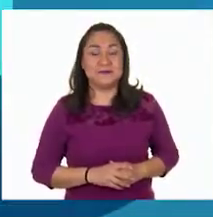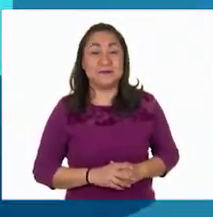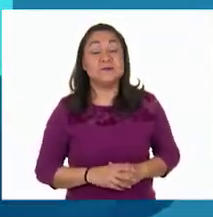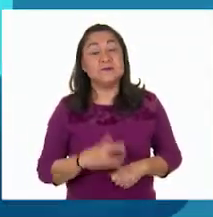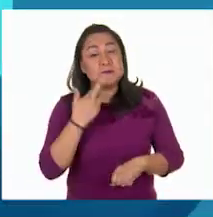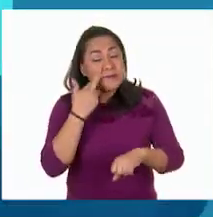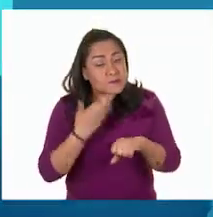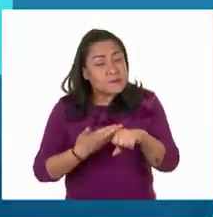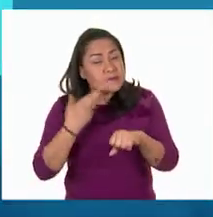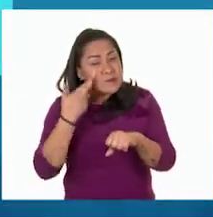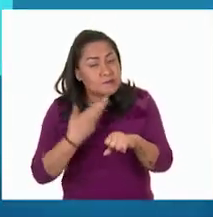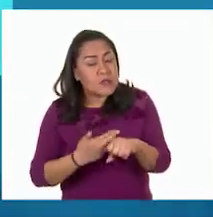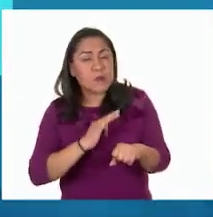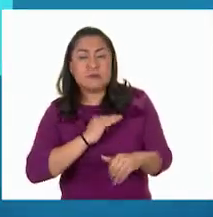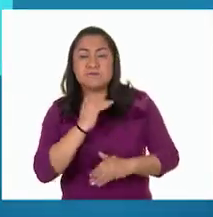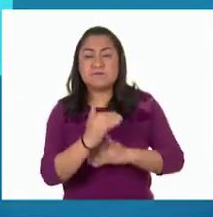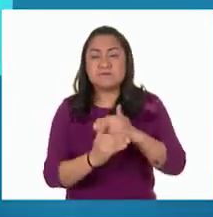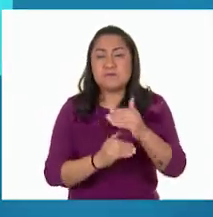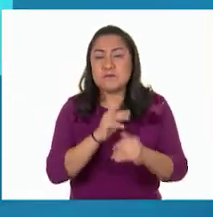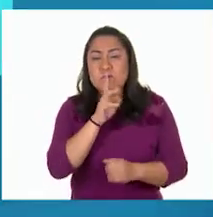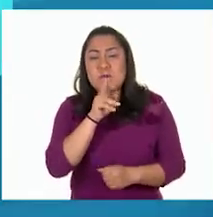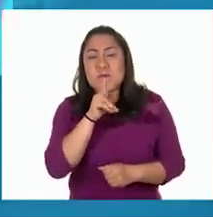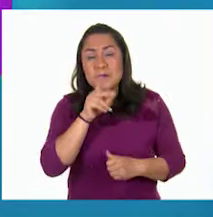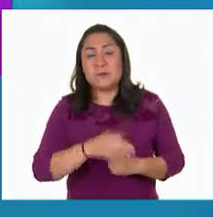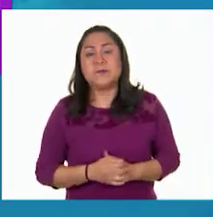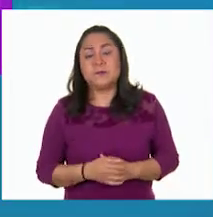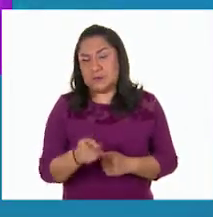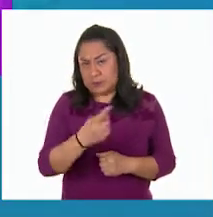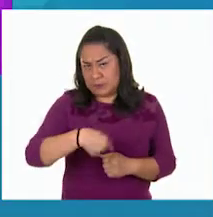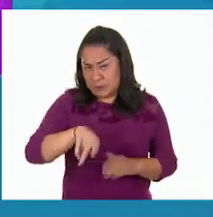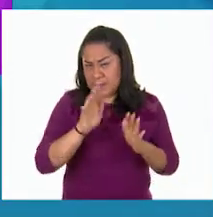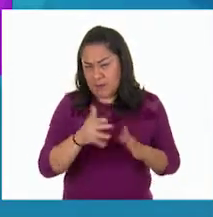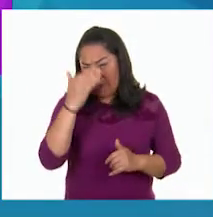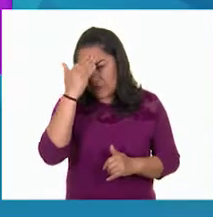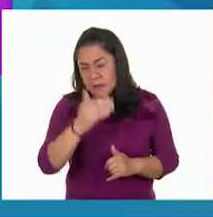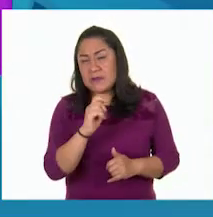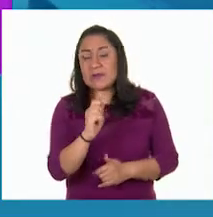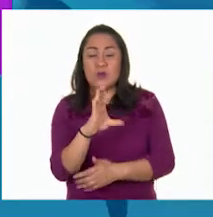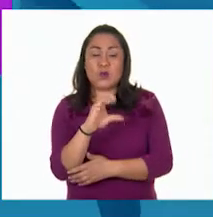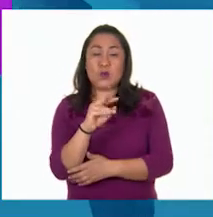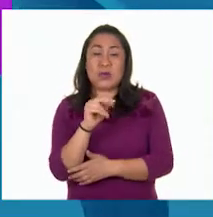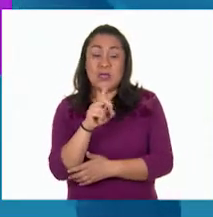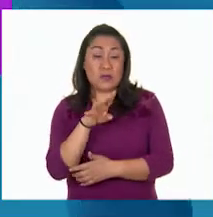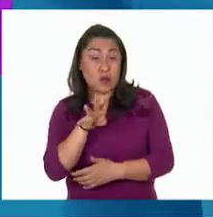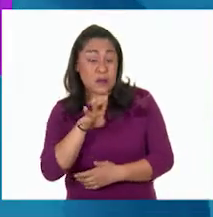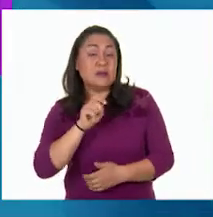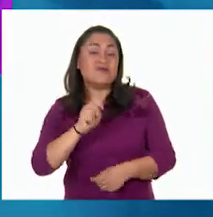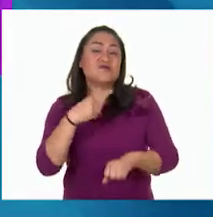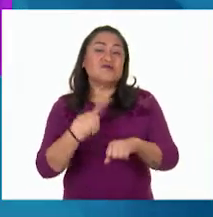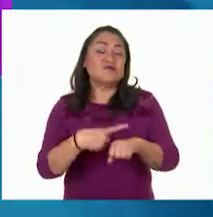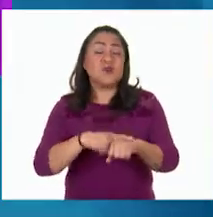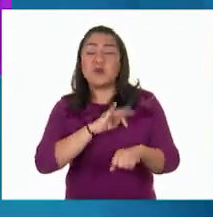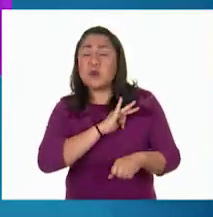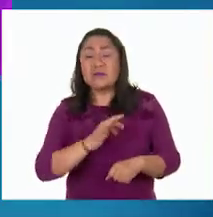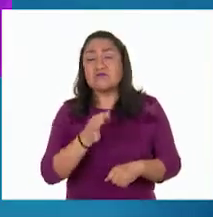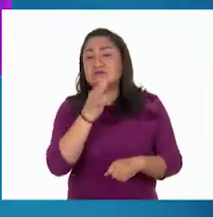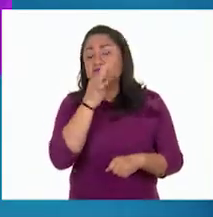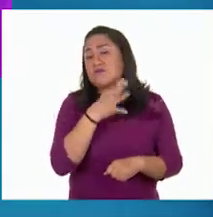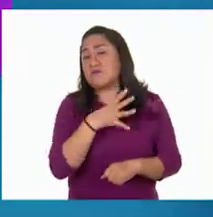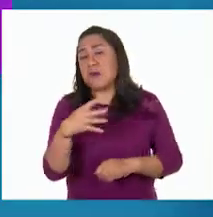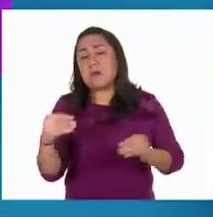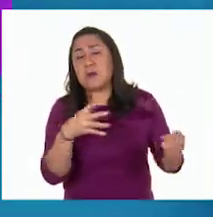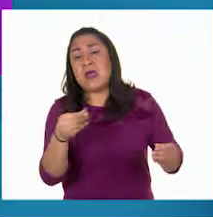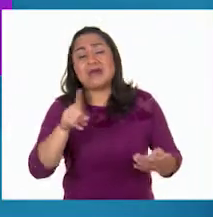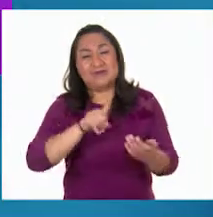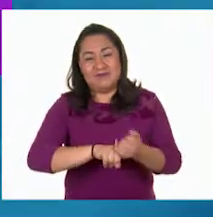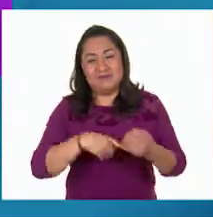Buenas prácticas para seguir adelante. Como todos sabemos, la COVID-19 es una enfermedad que se contagia muy fácilmente entre las